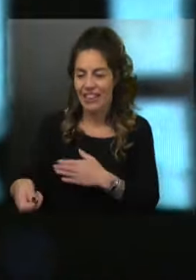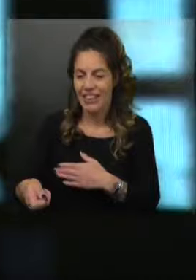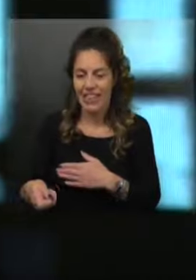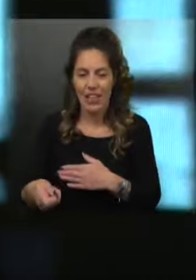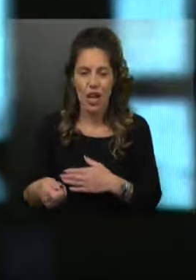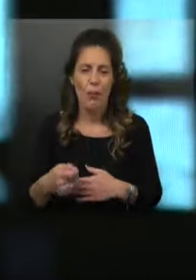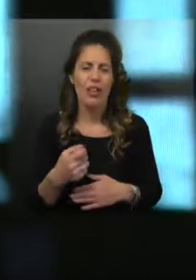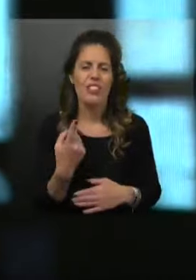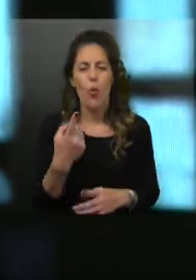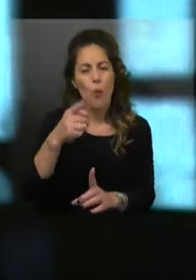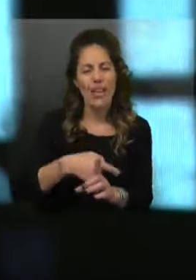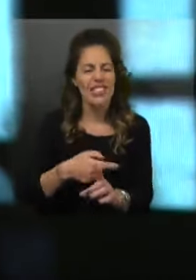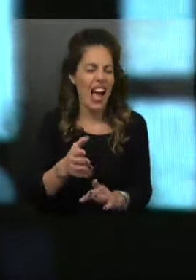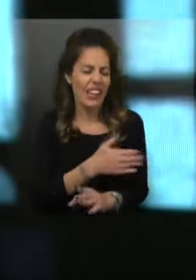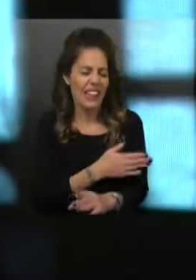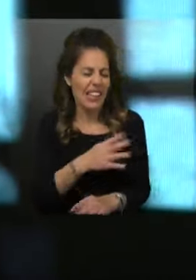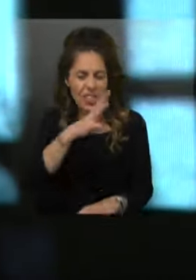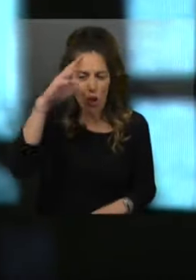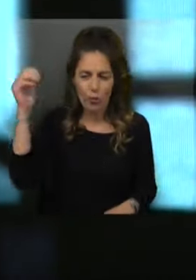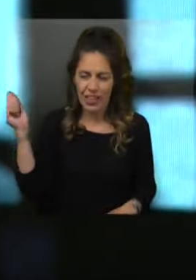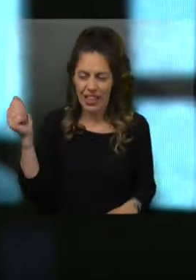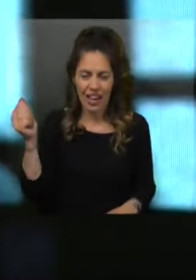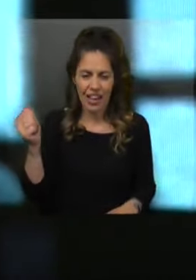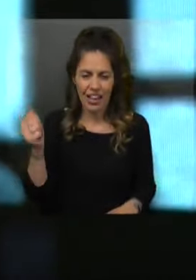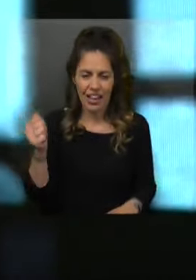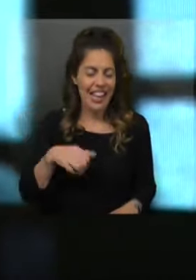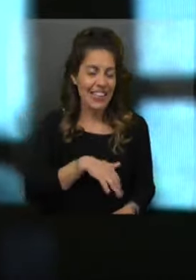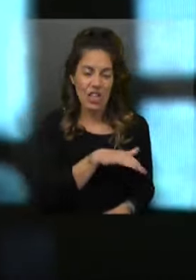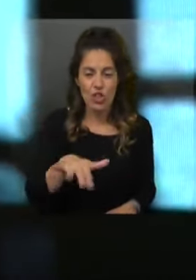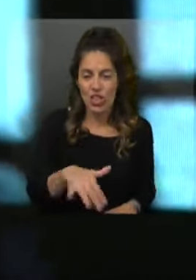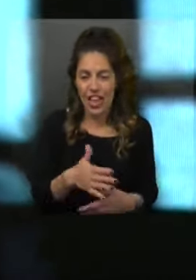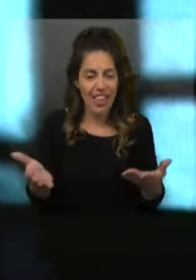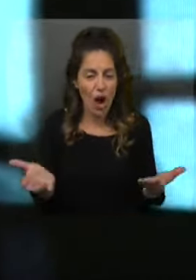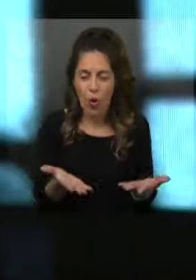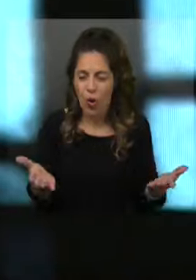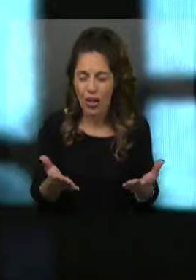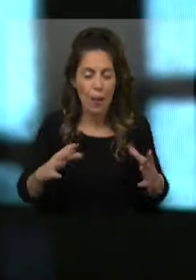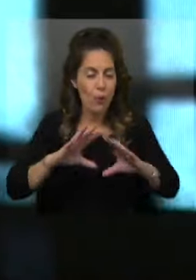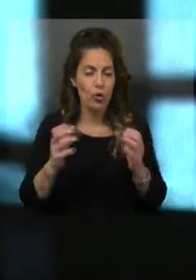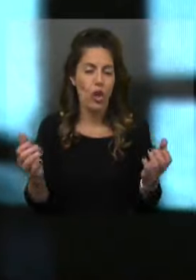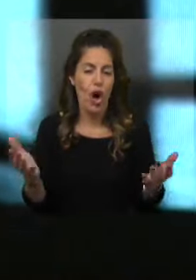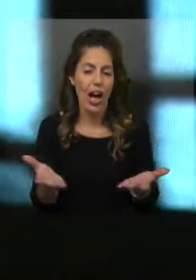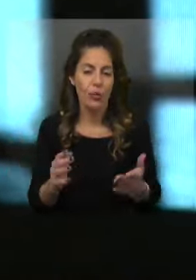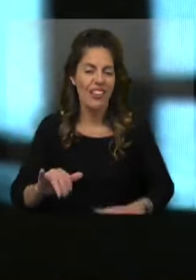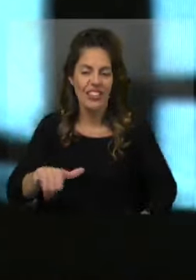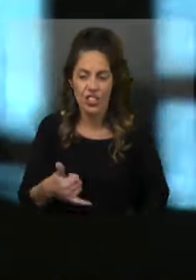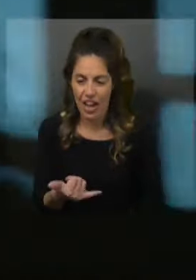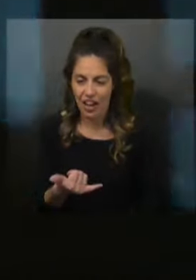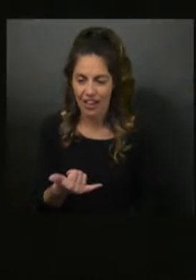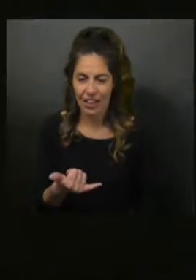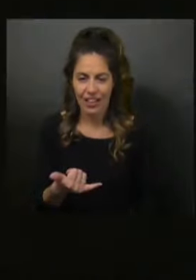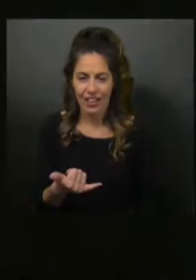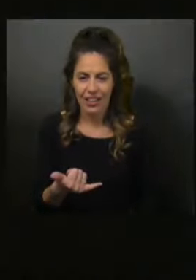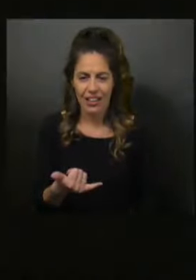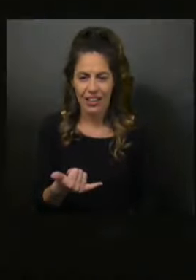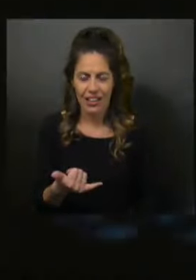antes se olvida pasó en esta sociedad que tenemos Y en este mundo actual del del ya del que pasó media